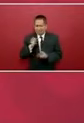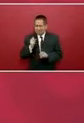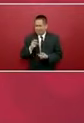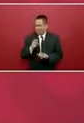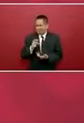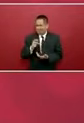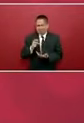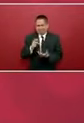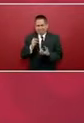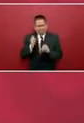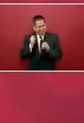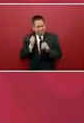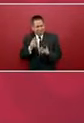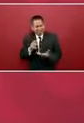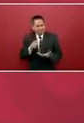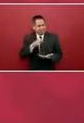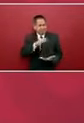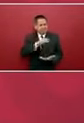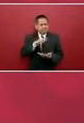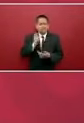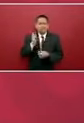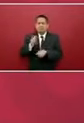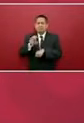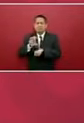toneladas de cemento,